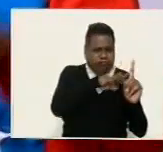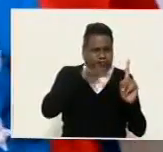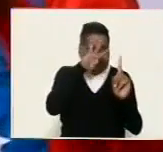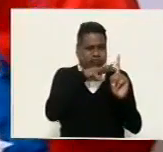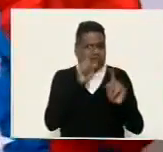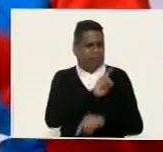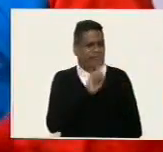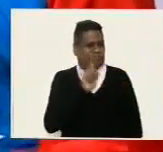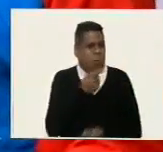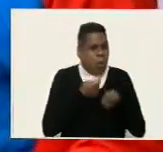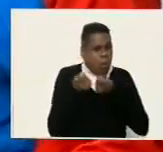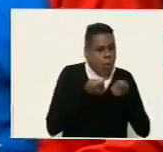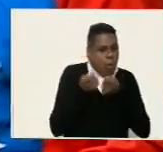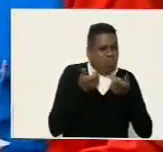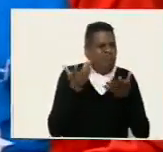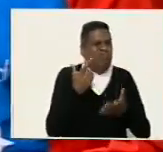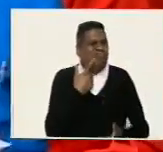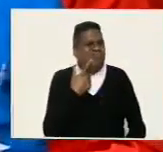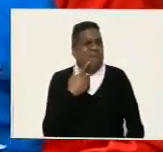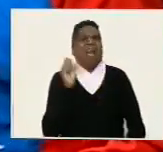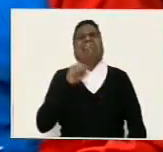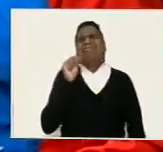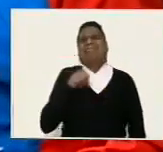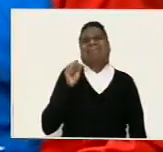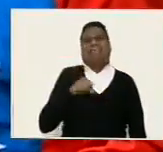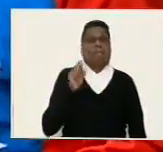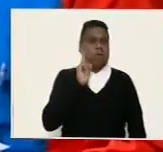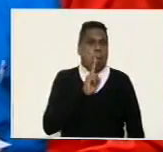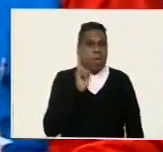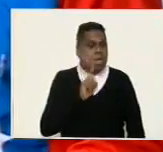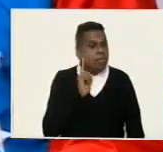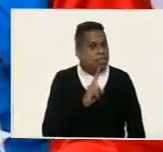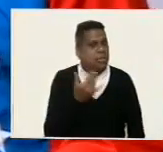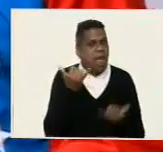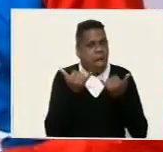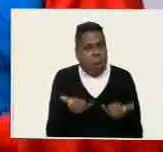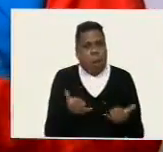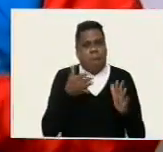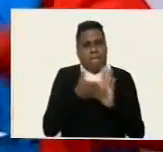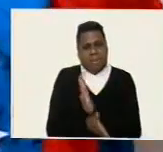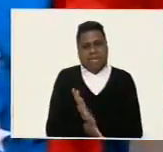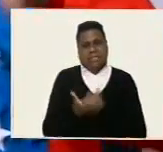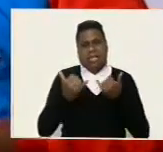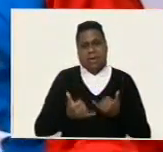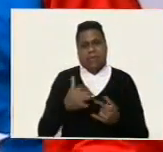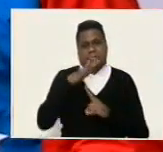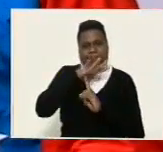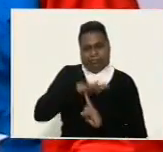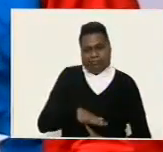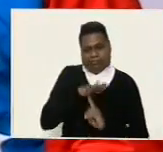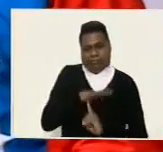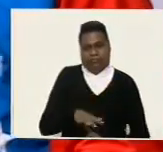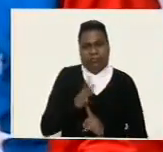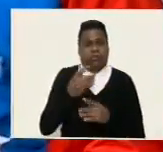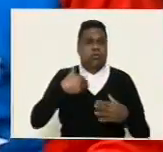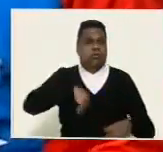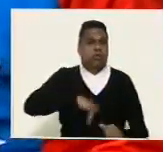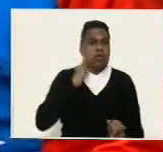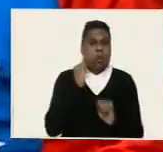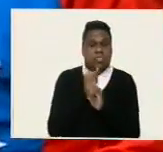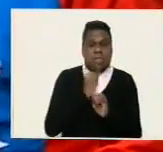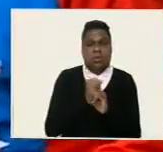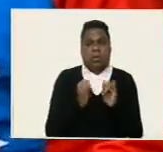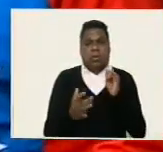que cuestionen todo lo que reciban, porque hoy, actualmente, cuando vivimos sumergidos bajo la tecnología, bajo